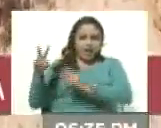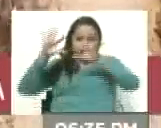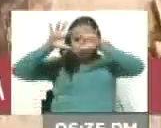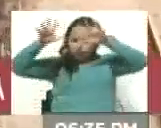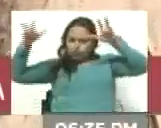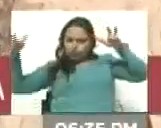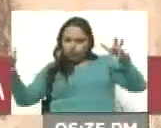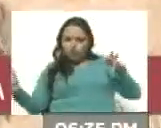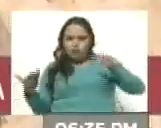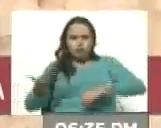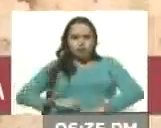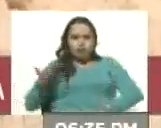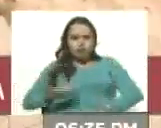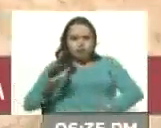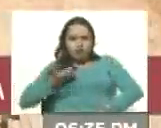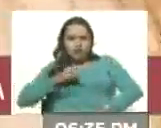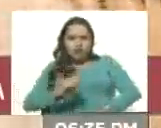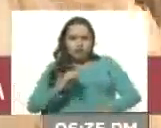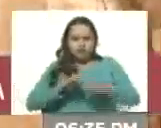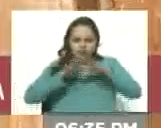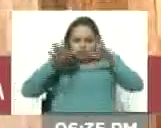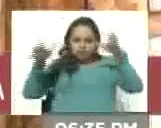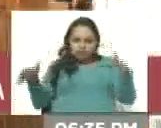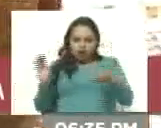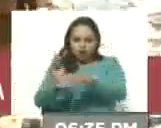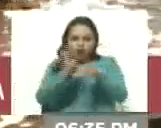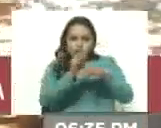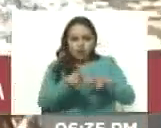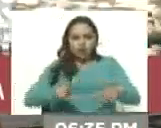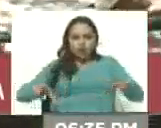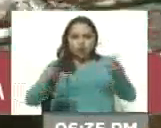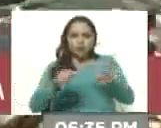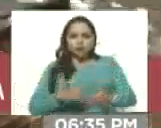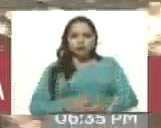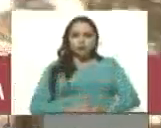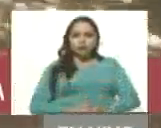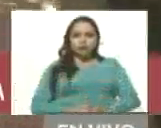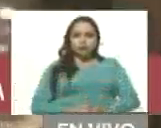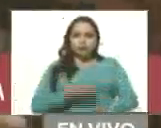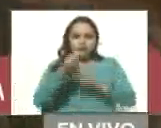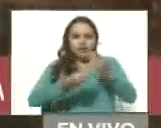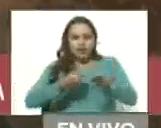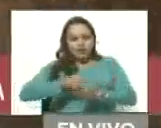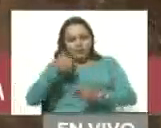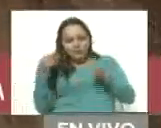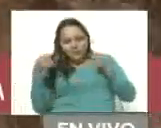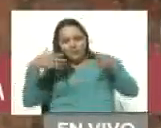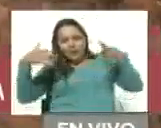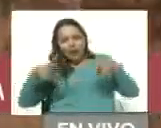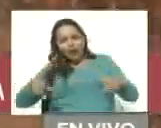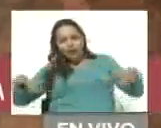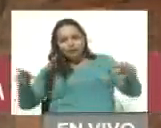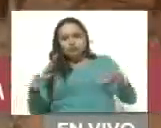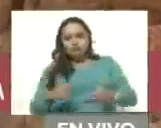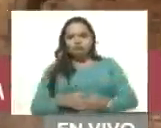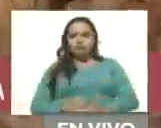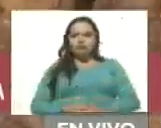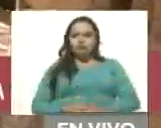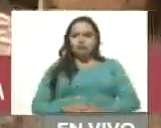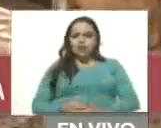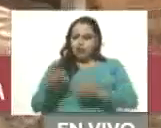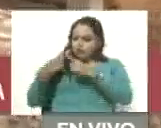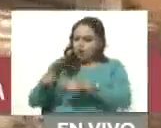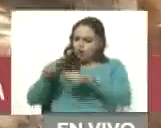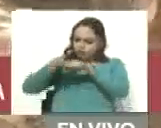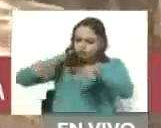importante que está que está generando sobre este lugar lo hace más mágico el lugar pero eso futuro las raíces